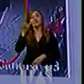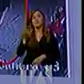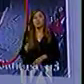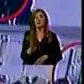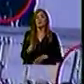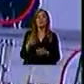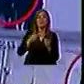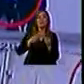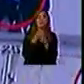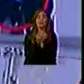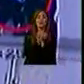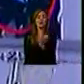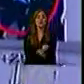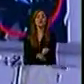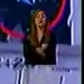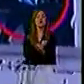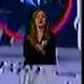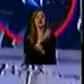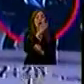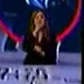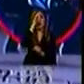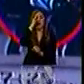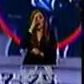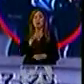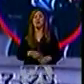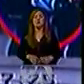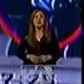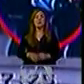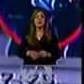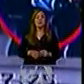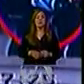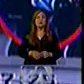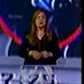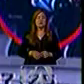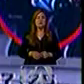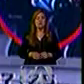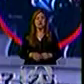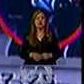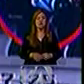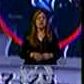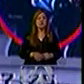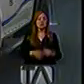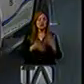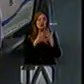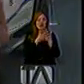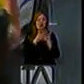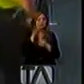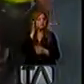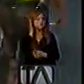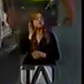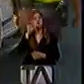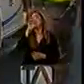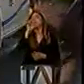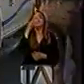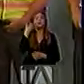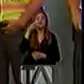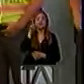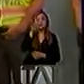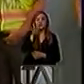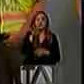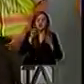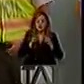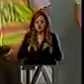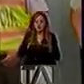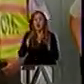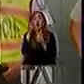es parte de la defensa del expresidente Rafael Correa, al Centro de Rehabilitación Femenino el lunes 24 de septiembre